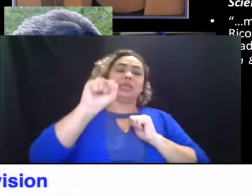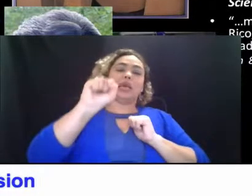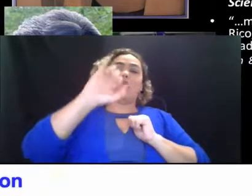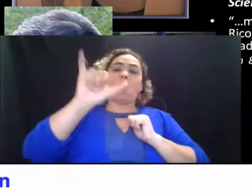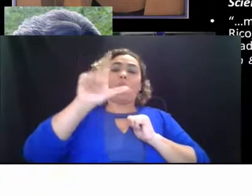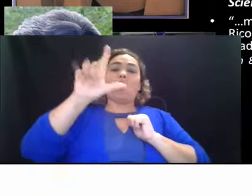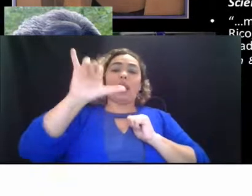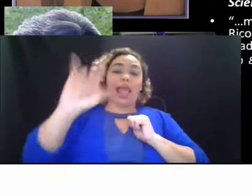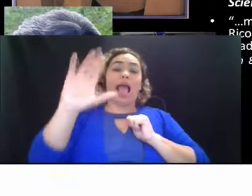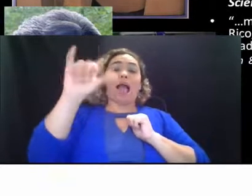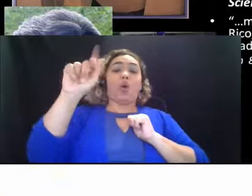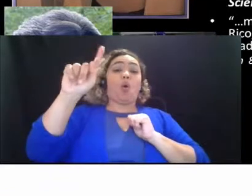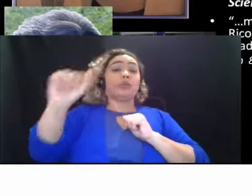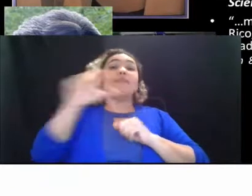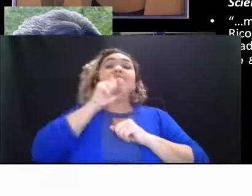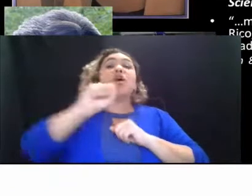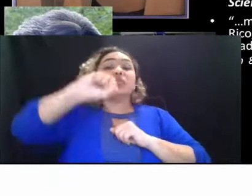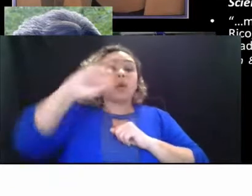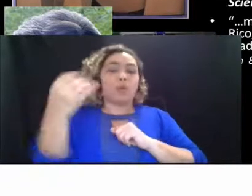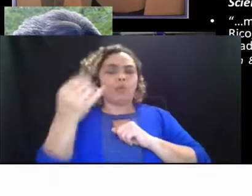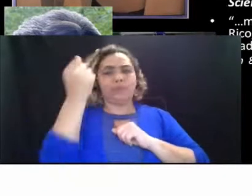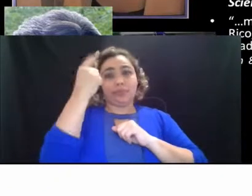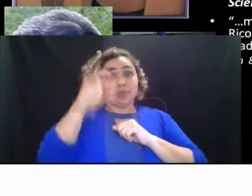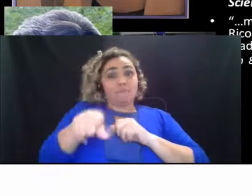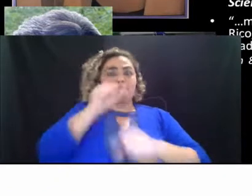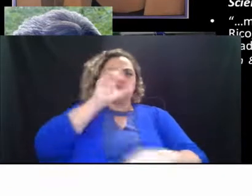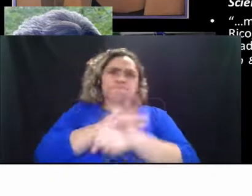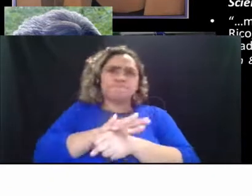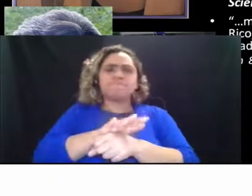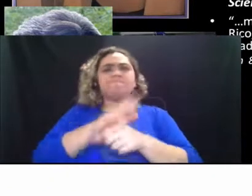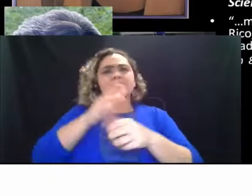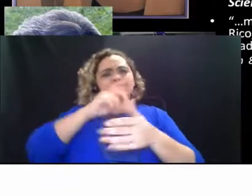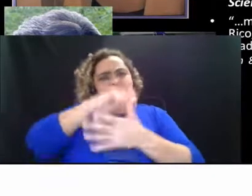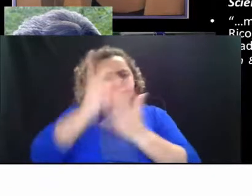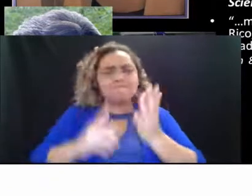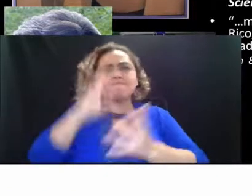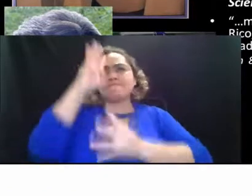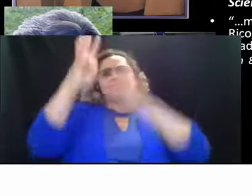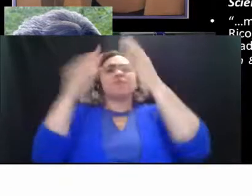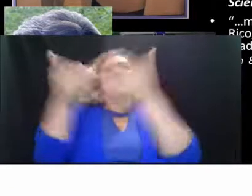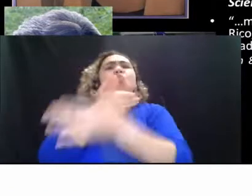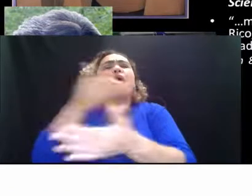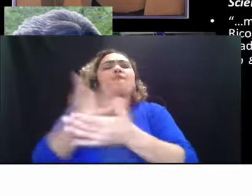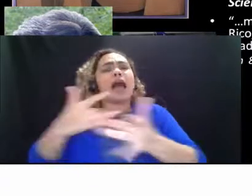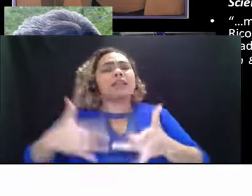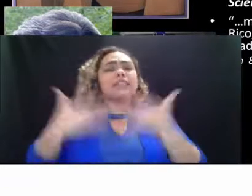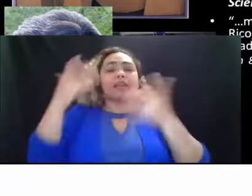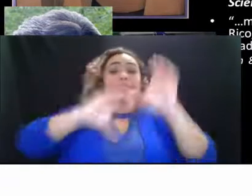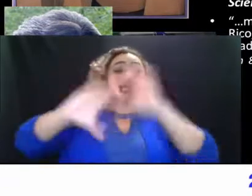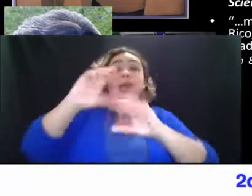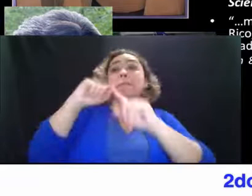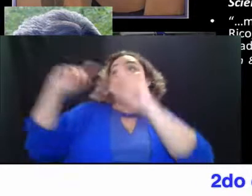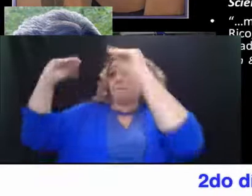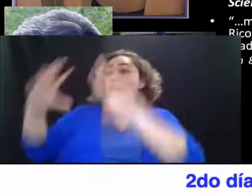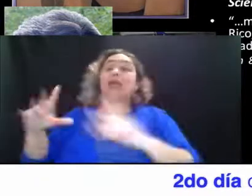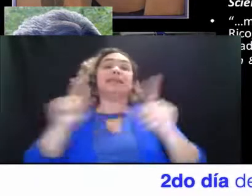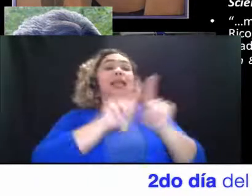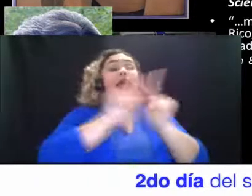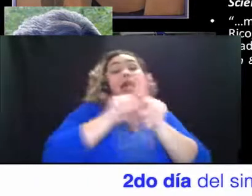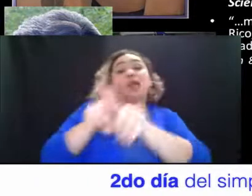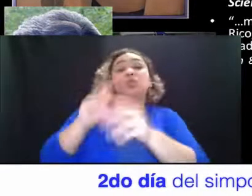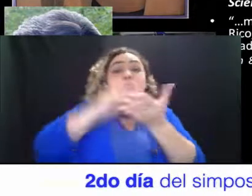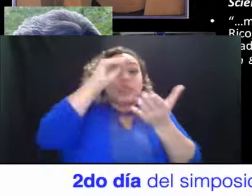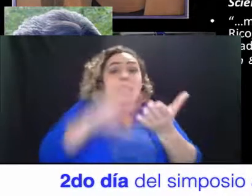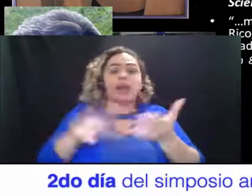San Juan, por su compromiso con el diseño de actividades científicas tanto para maestros como para estudiantes.